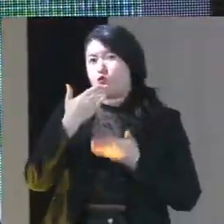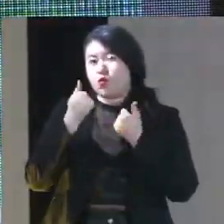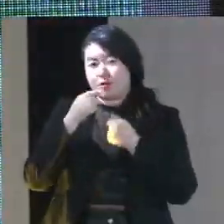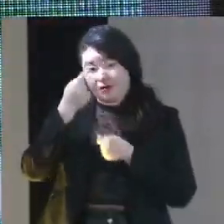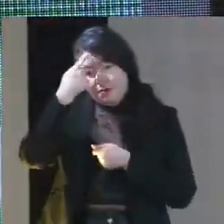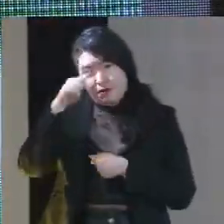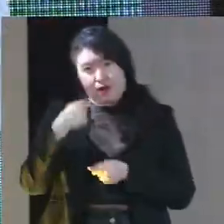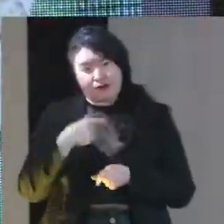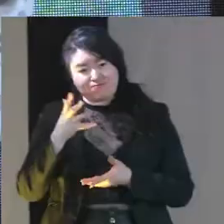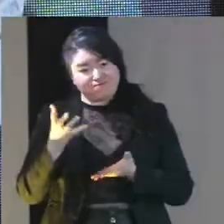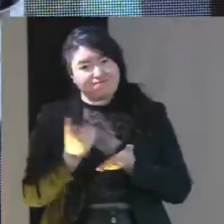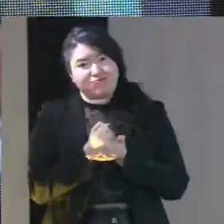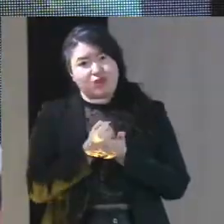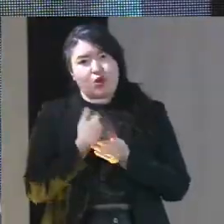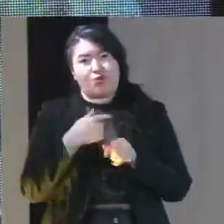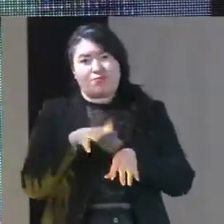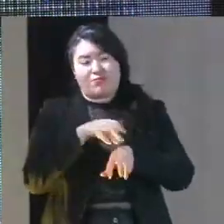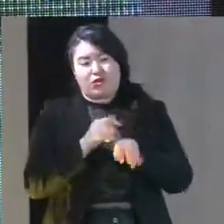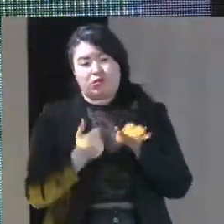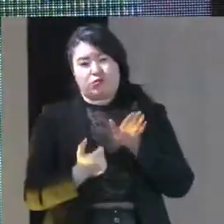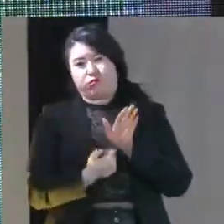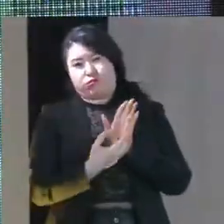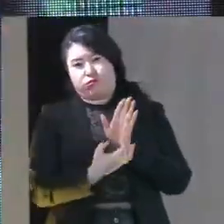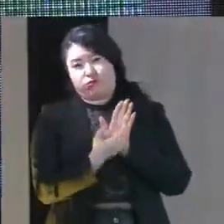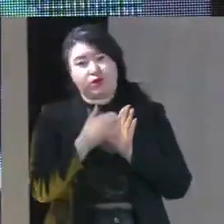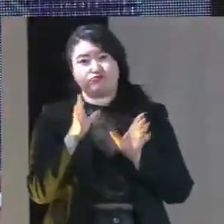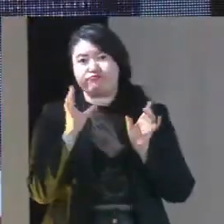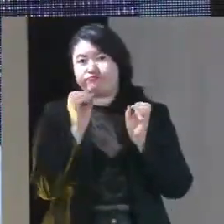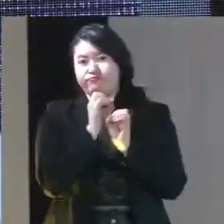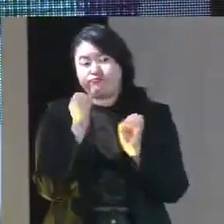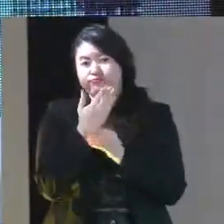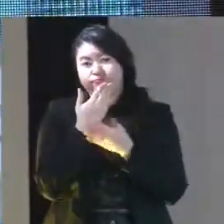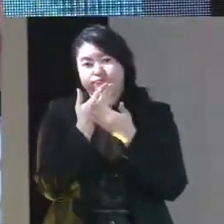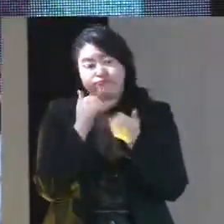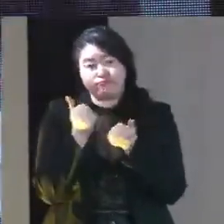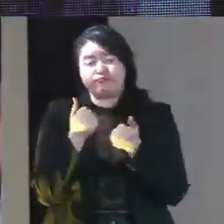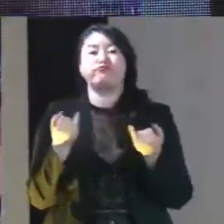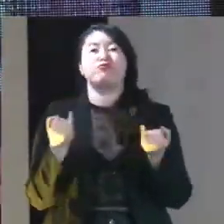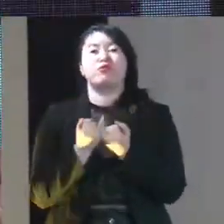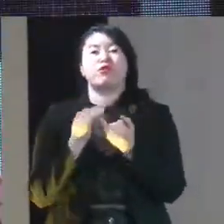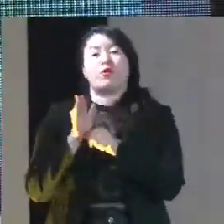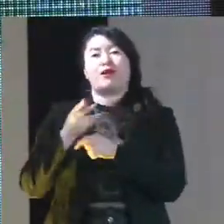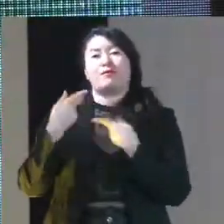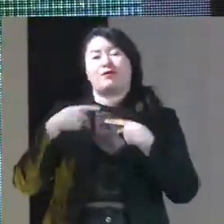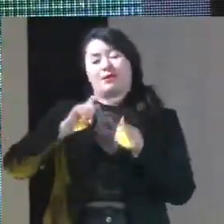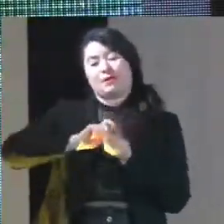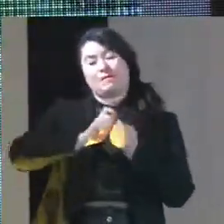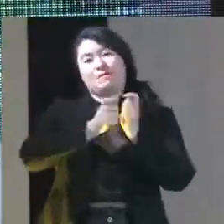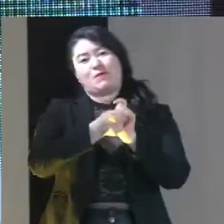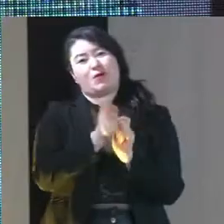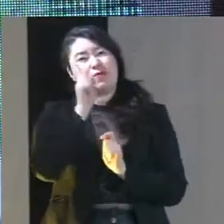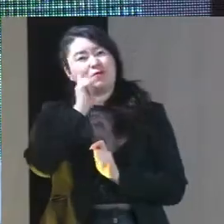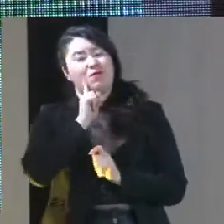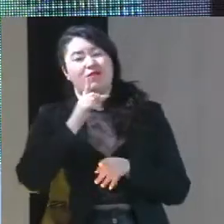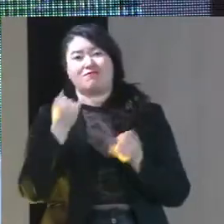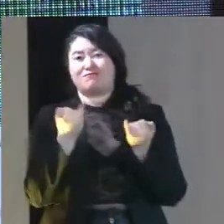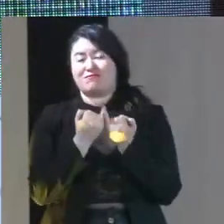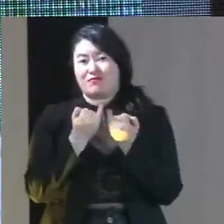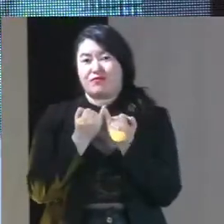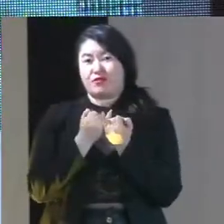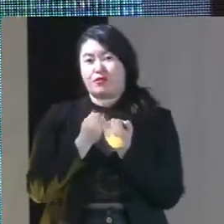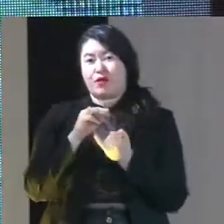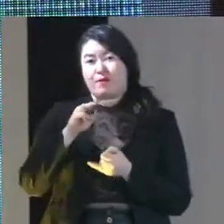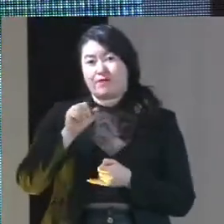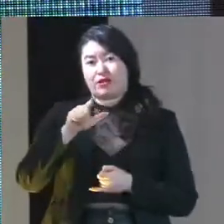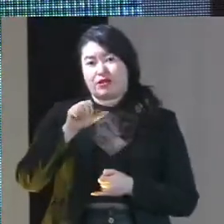había una Tenochtitlan que ocupar. Vaya, ni siquiera hubiera servido una histriónica traductora como la Malinche, pues ahí las lenguas